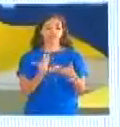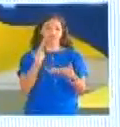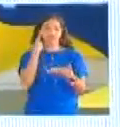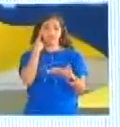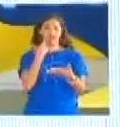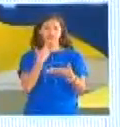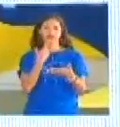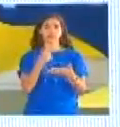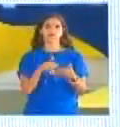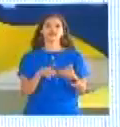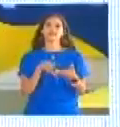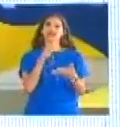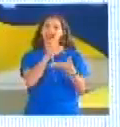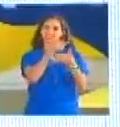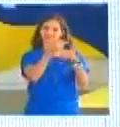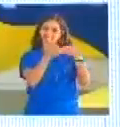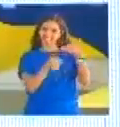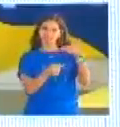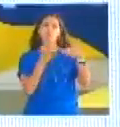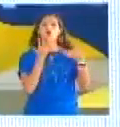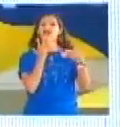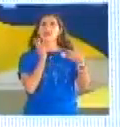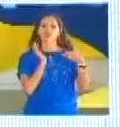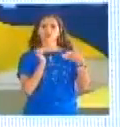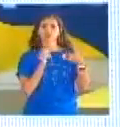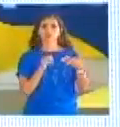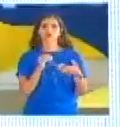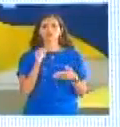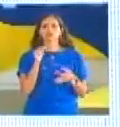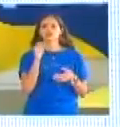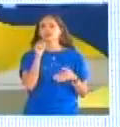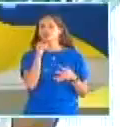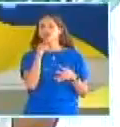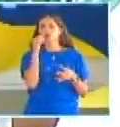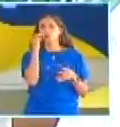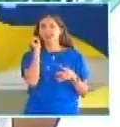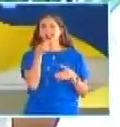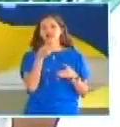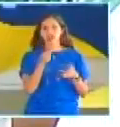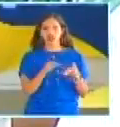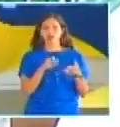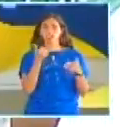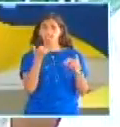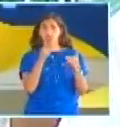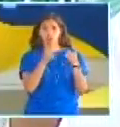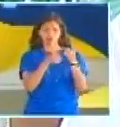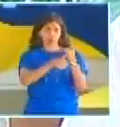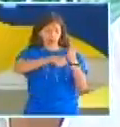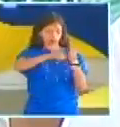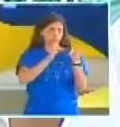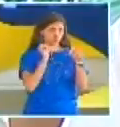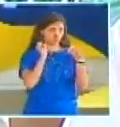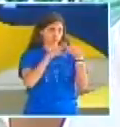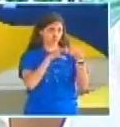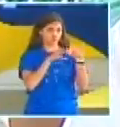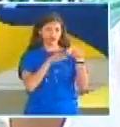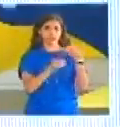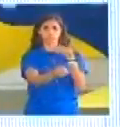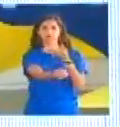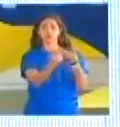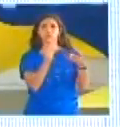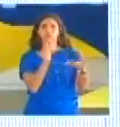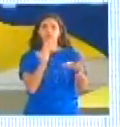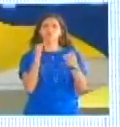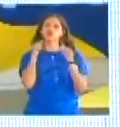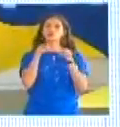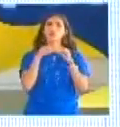las opciones. Por ejemplo, si tú metes María Gabriela, tu cédula te va a aparecer. Tú votas territorialmente en un municipio